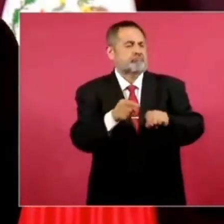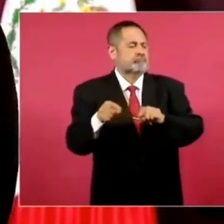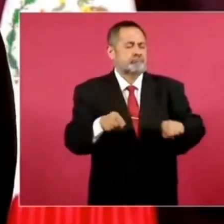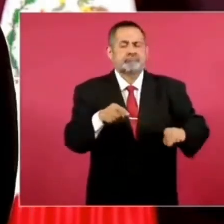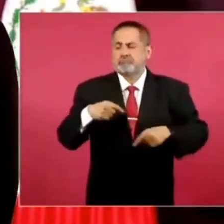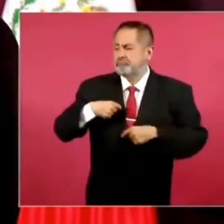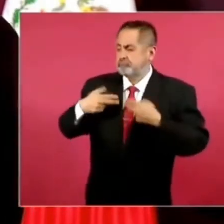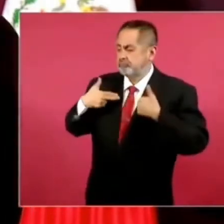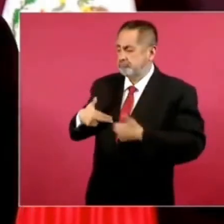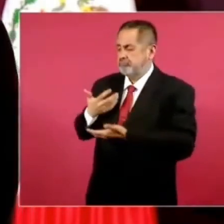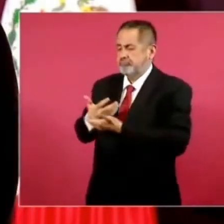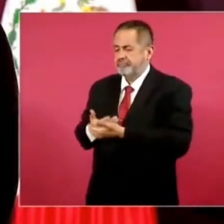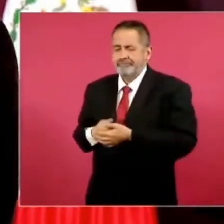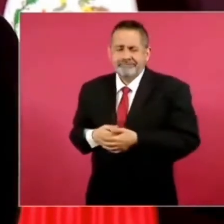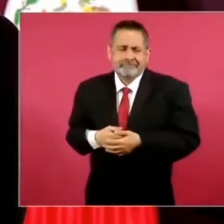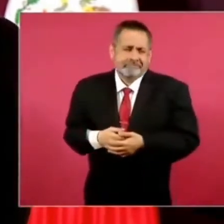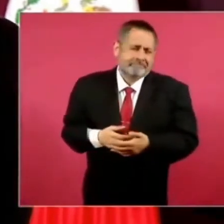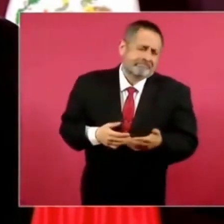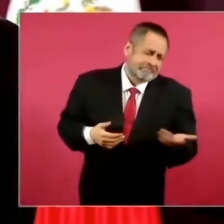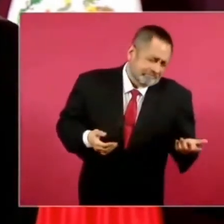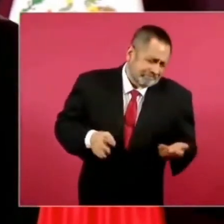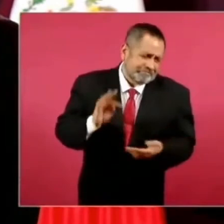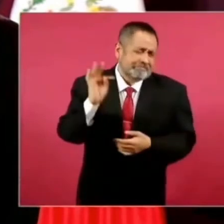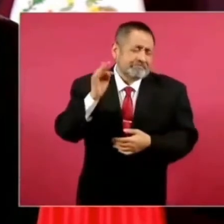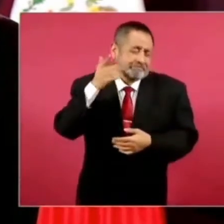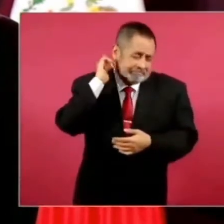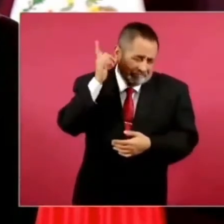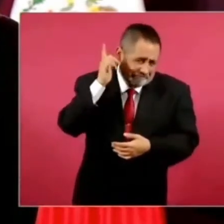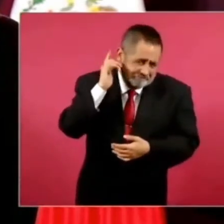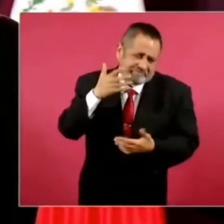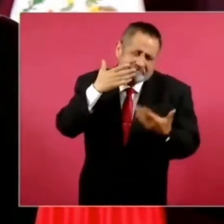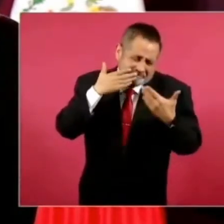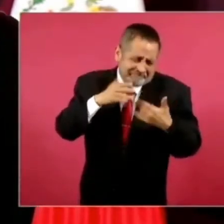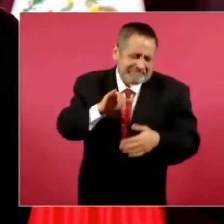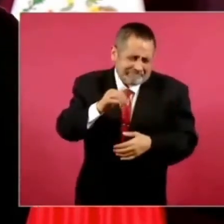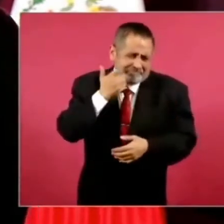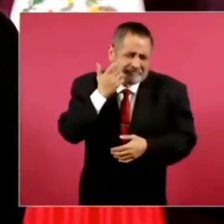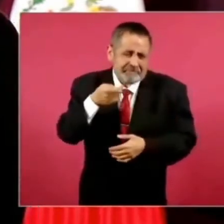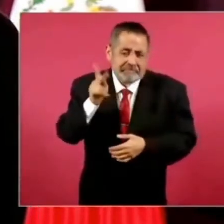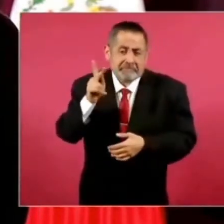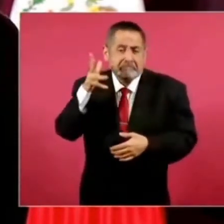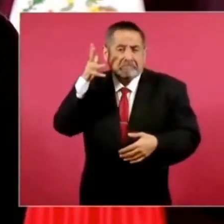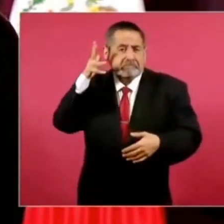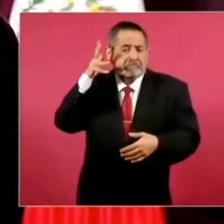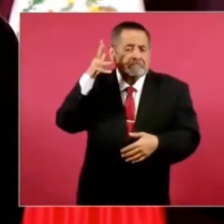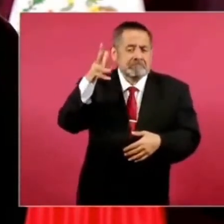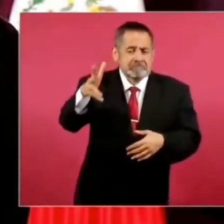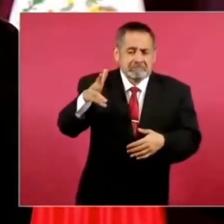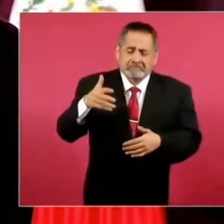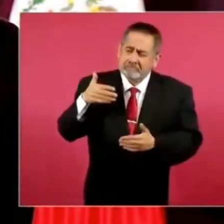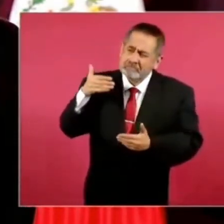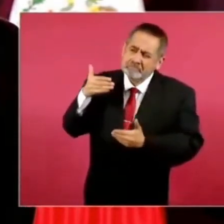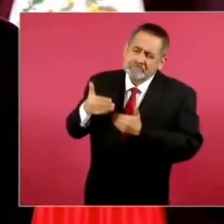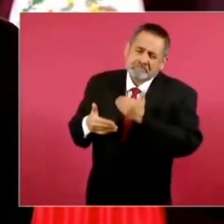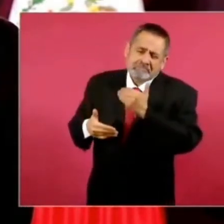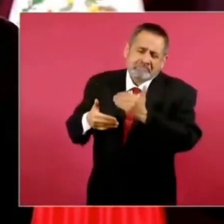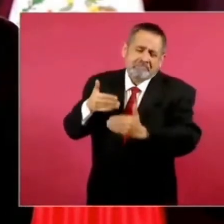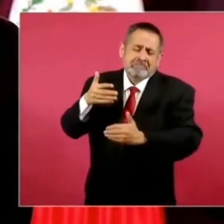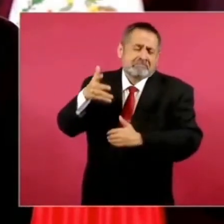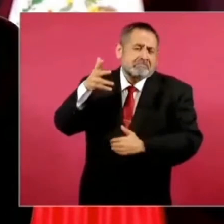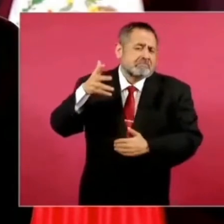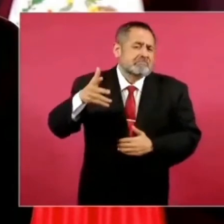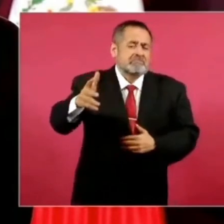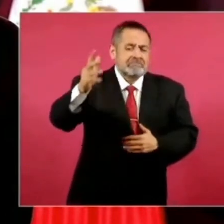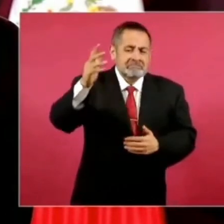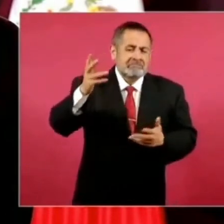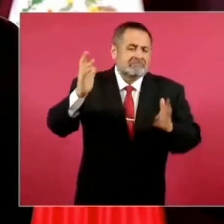Pues sí, quisiéramos eso, ¿no? Pero son procesos que llevan tiempo.